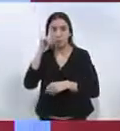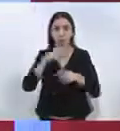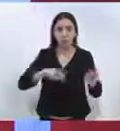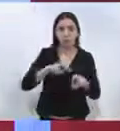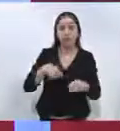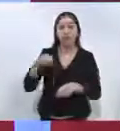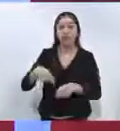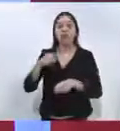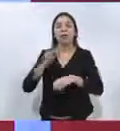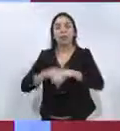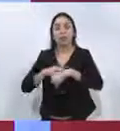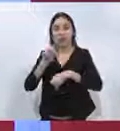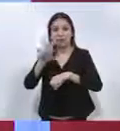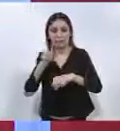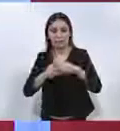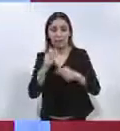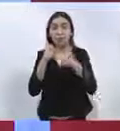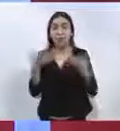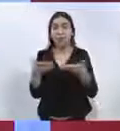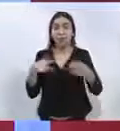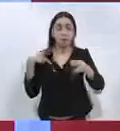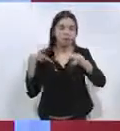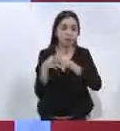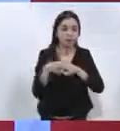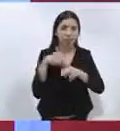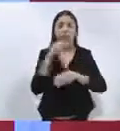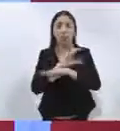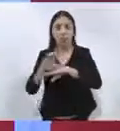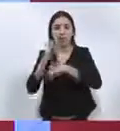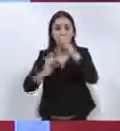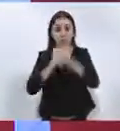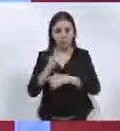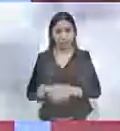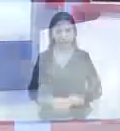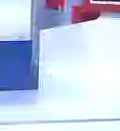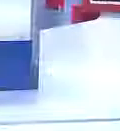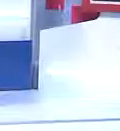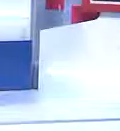15 el día de hoy. Con esto nosotros hacemos una breve pausa. En instantes seguimos informando.